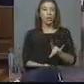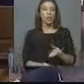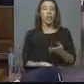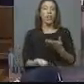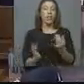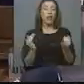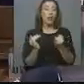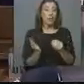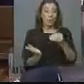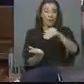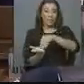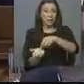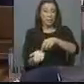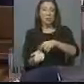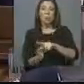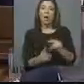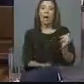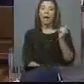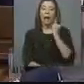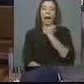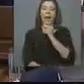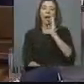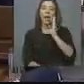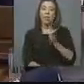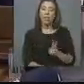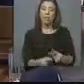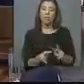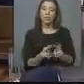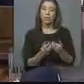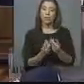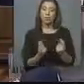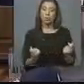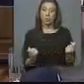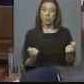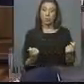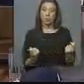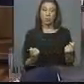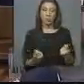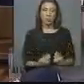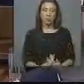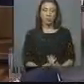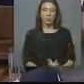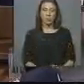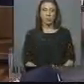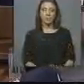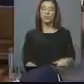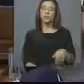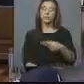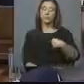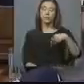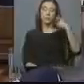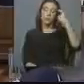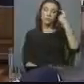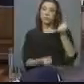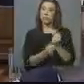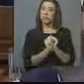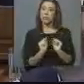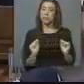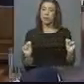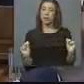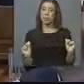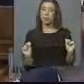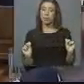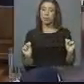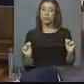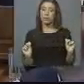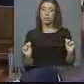está planteada, es un error y debe ser corregido. En ese sentido, consideramos que no puede ni